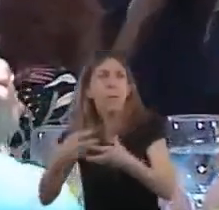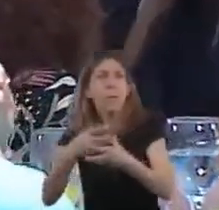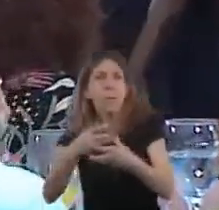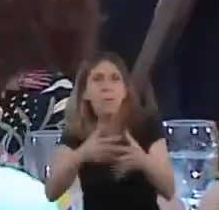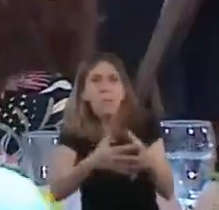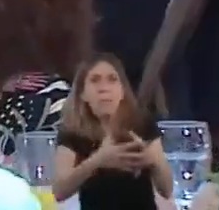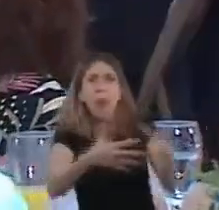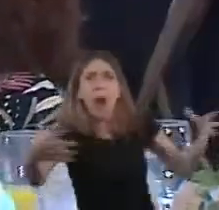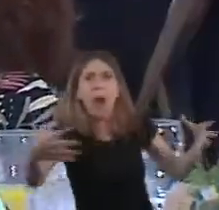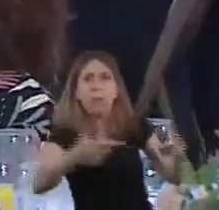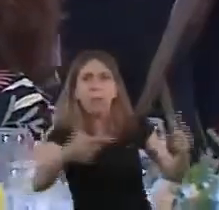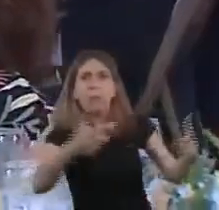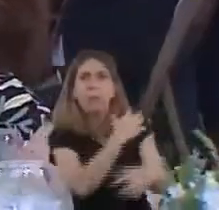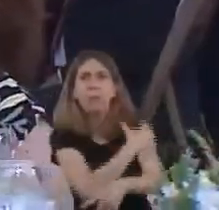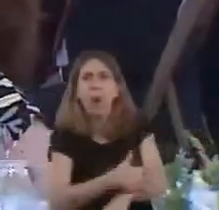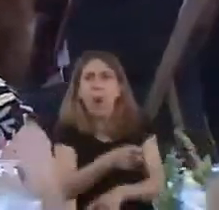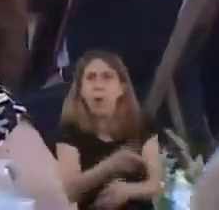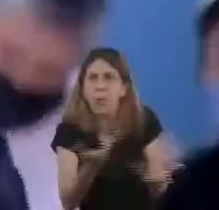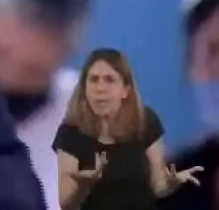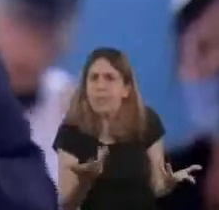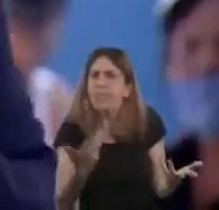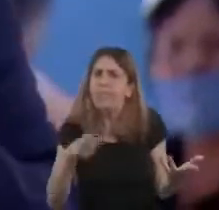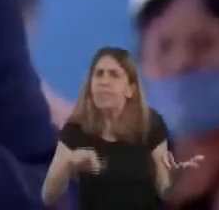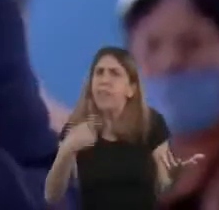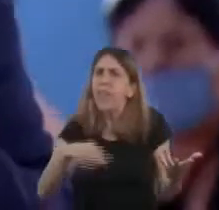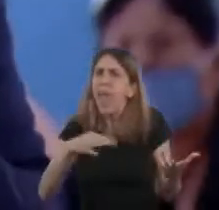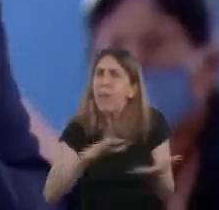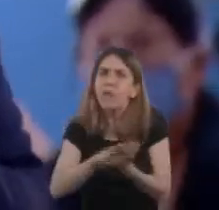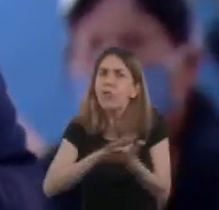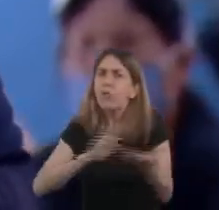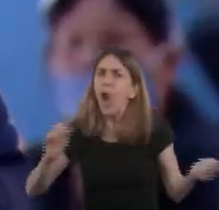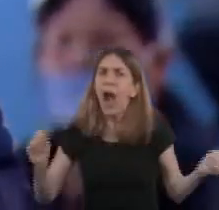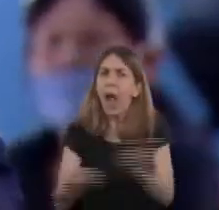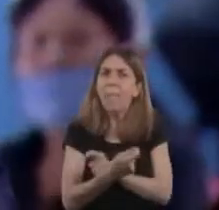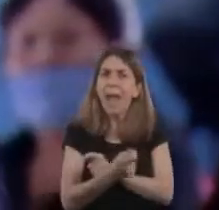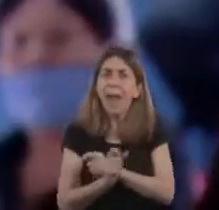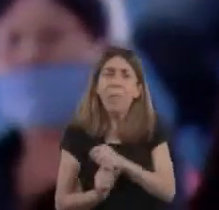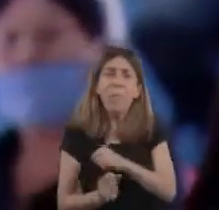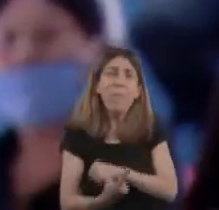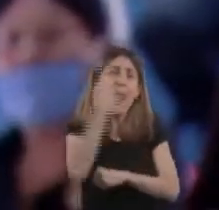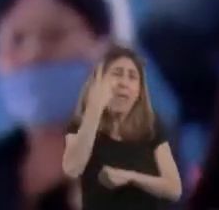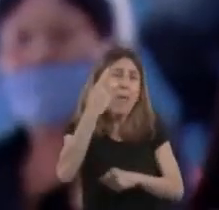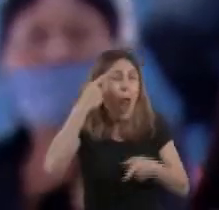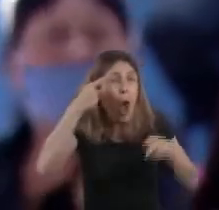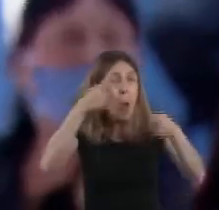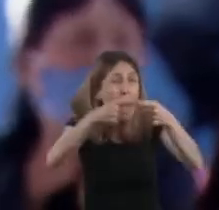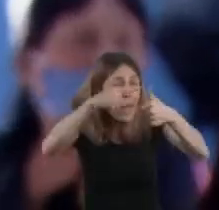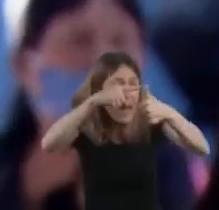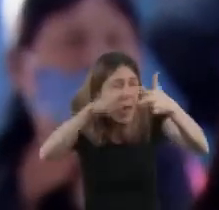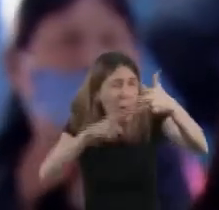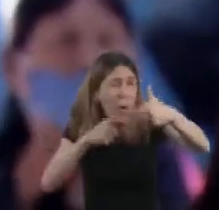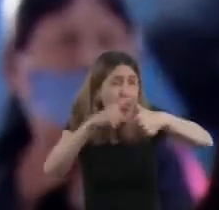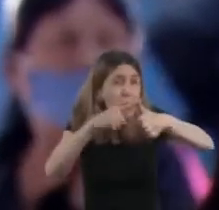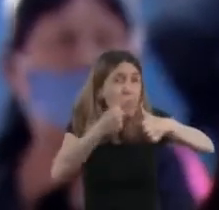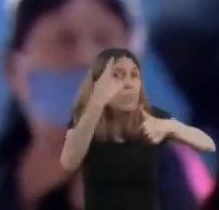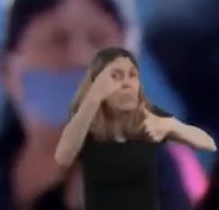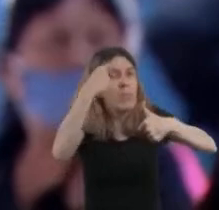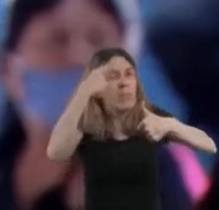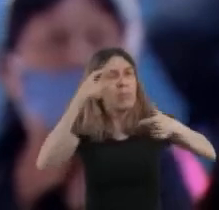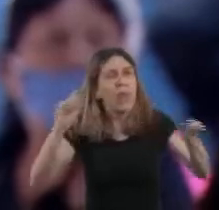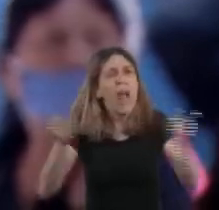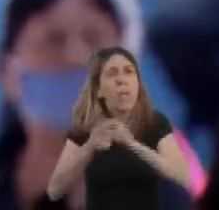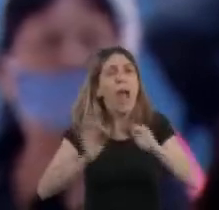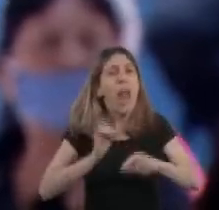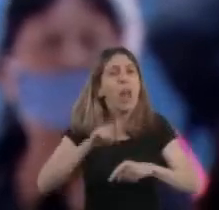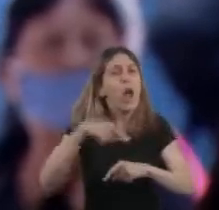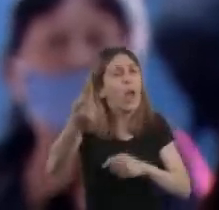en muchos. Esto hay que cambiarlo, y es el primer objetivo que tengo en la cabeza, cambiar a partir